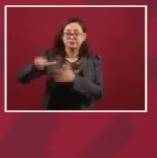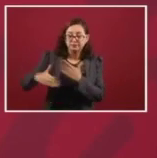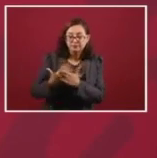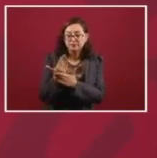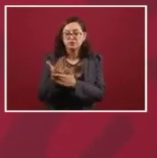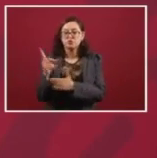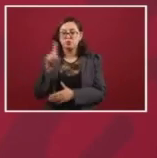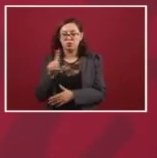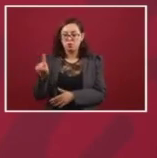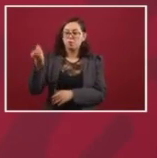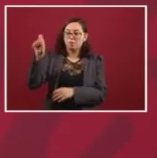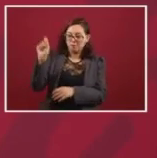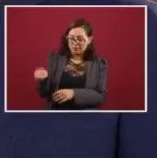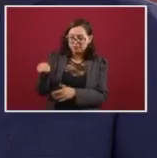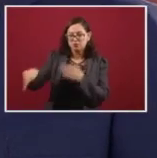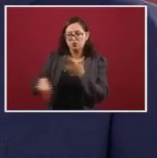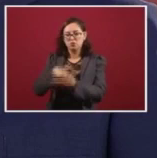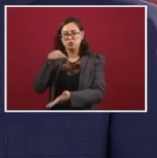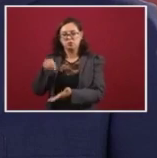Huejutla,